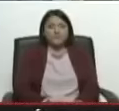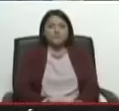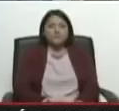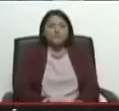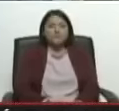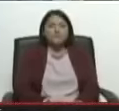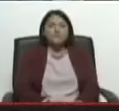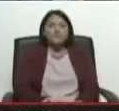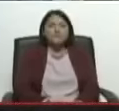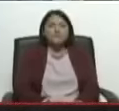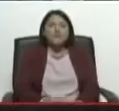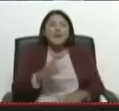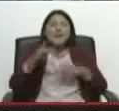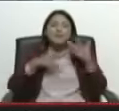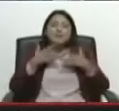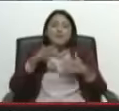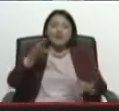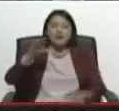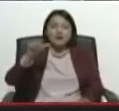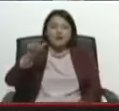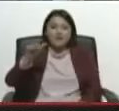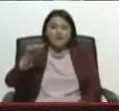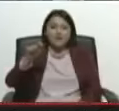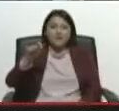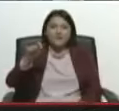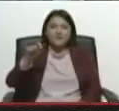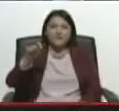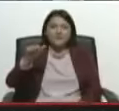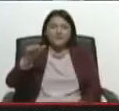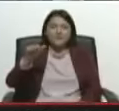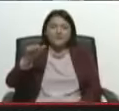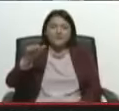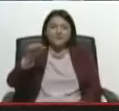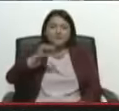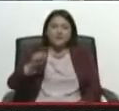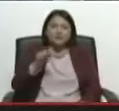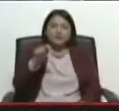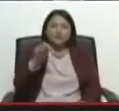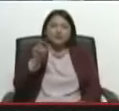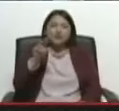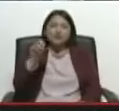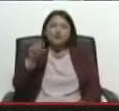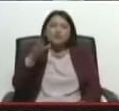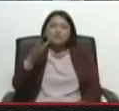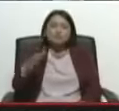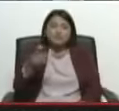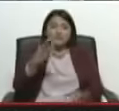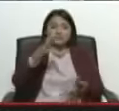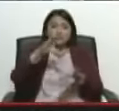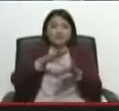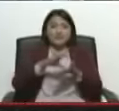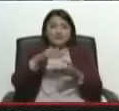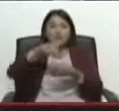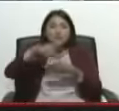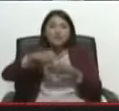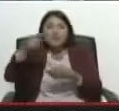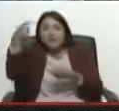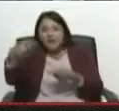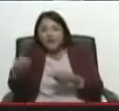de catastro, tiene la descripción siguiente: centros de votaciones